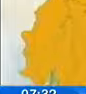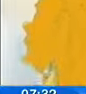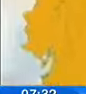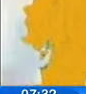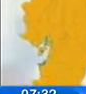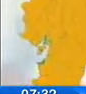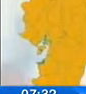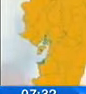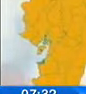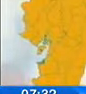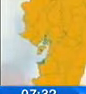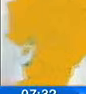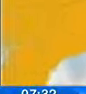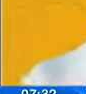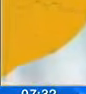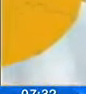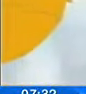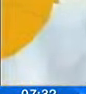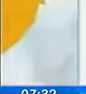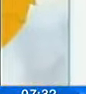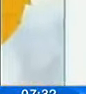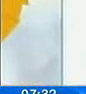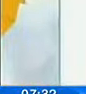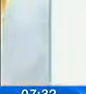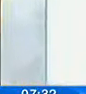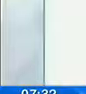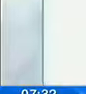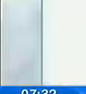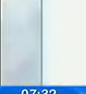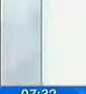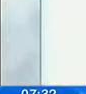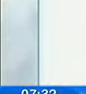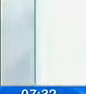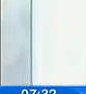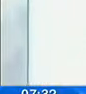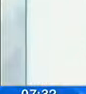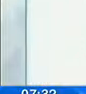87.5%. Hay que recordar que los electores son